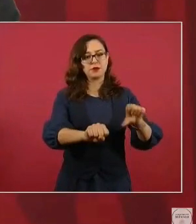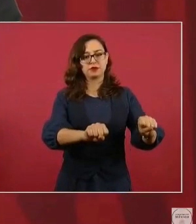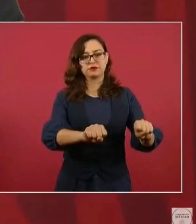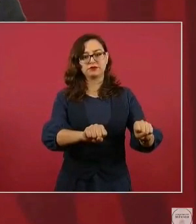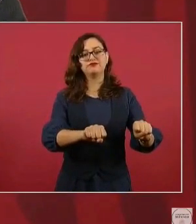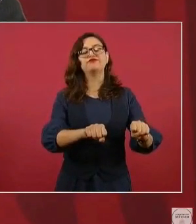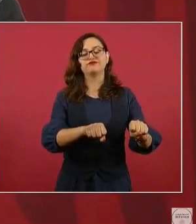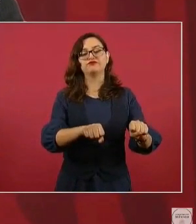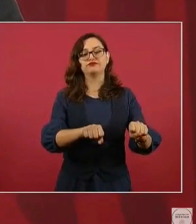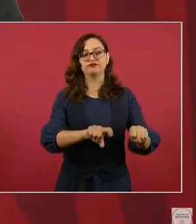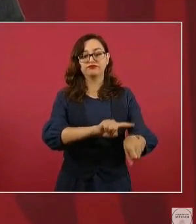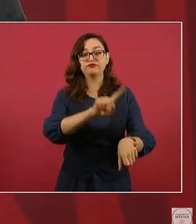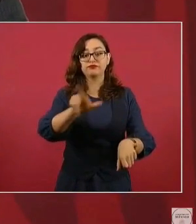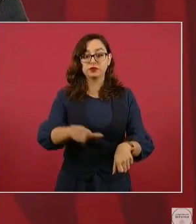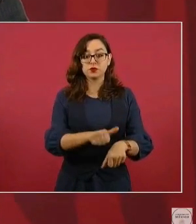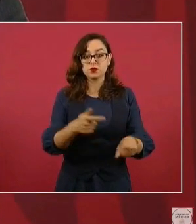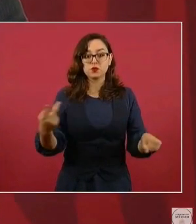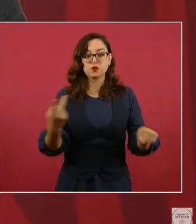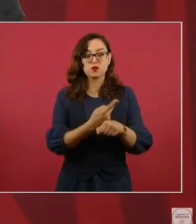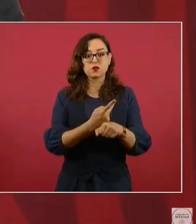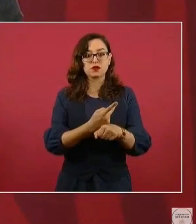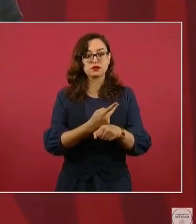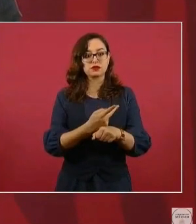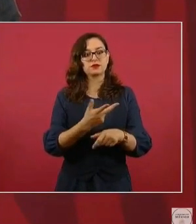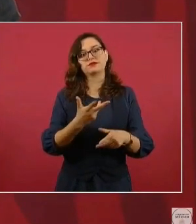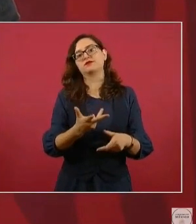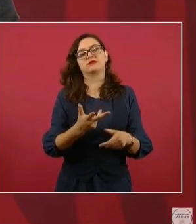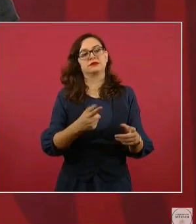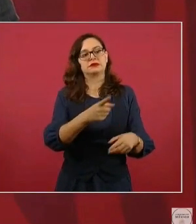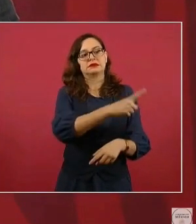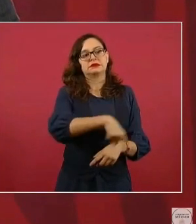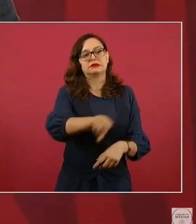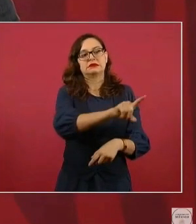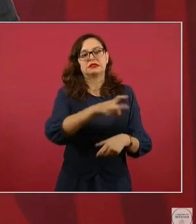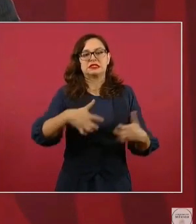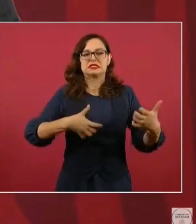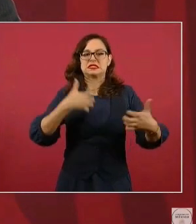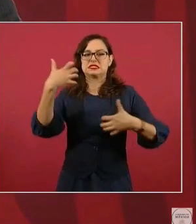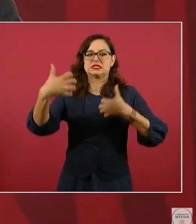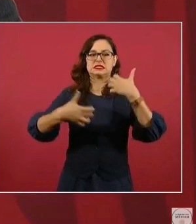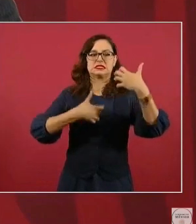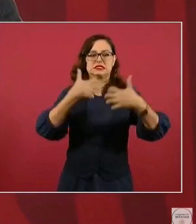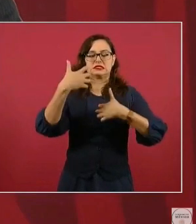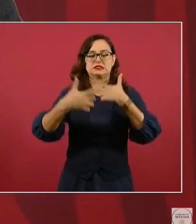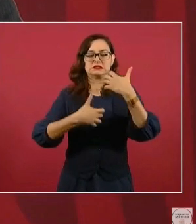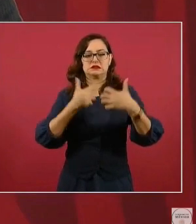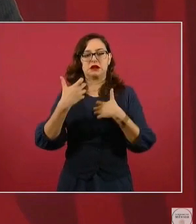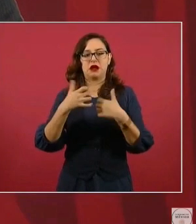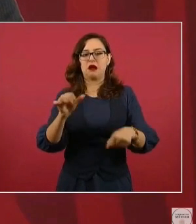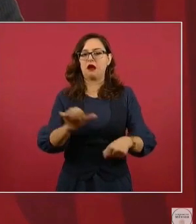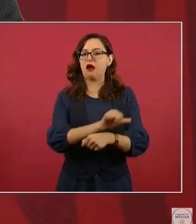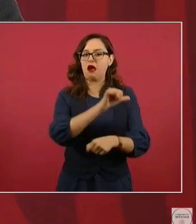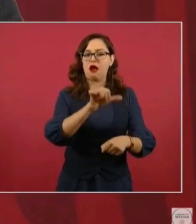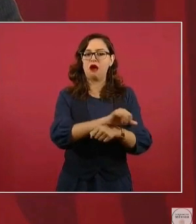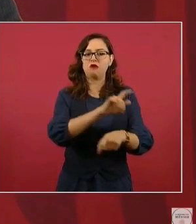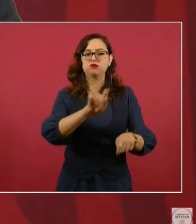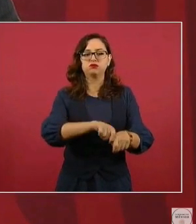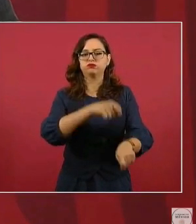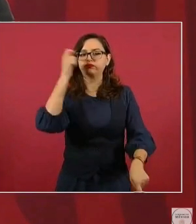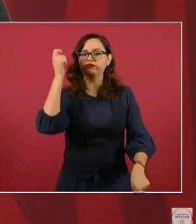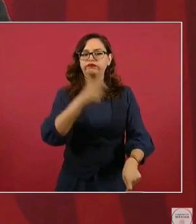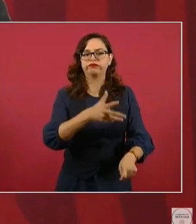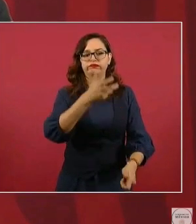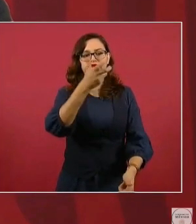al Estado de México como una